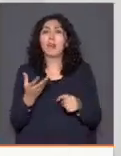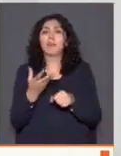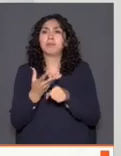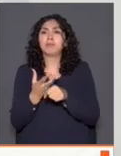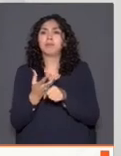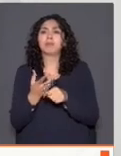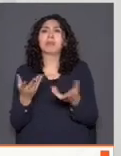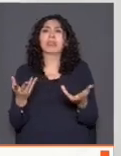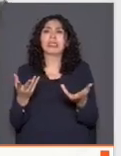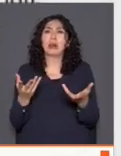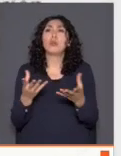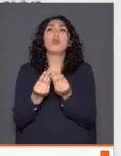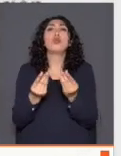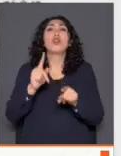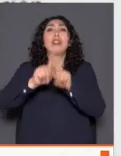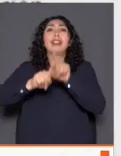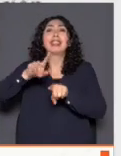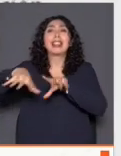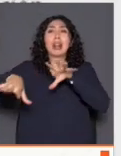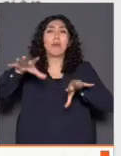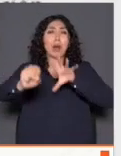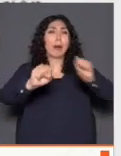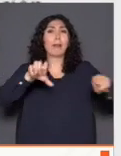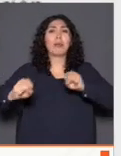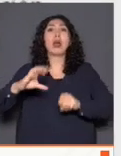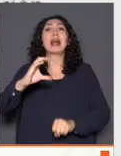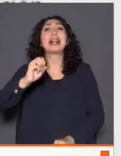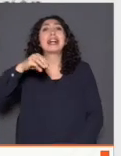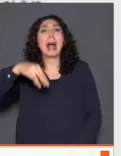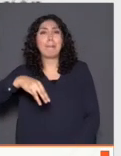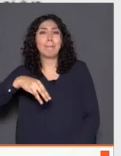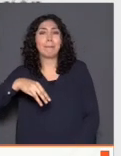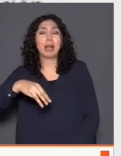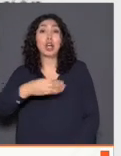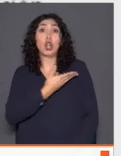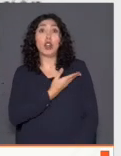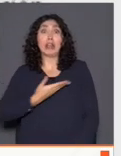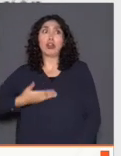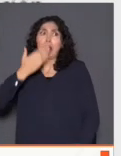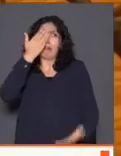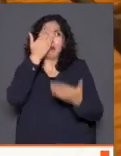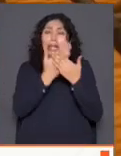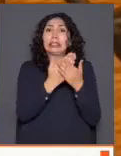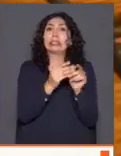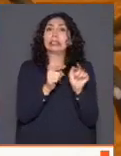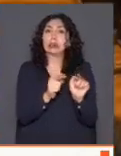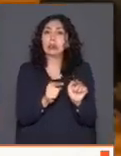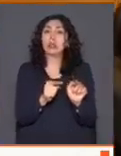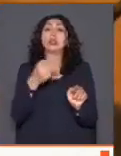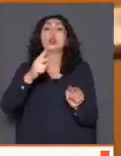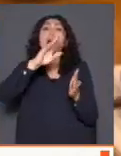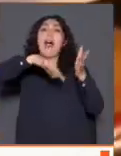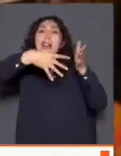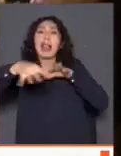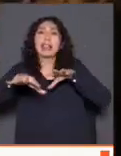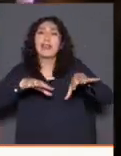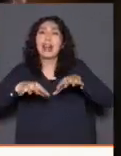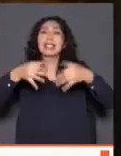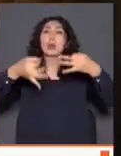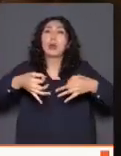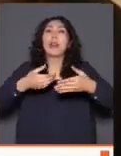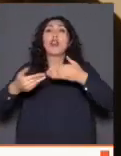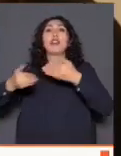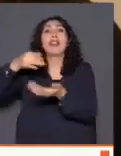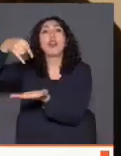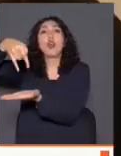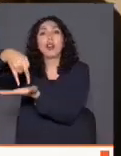masivas tomas de terrenos por parte de la CAM. El gobierno salió a enfrentar el complejo escenario, reactivó su agenda de seguridad en el Congreso con